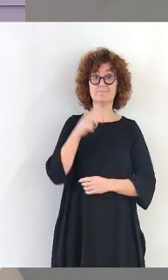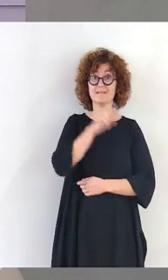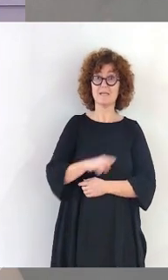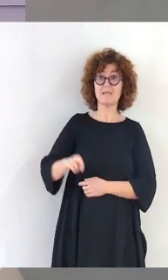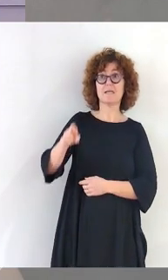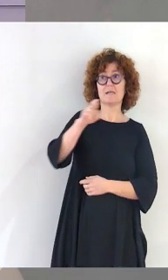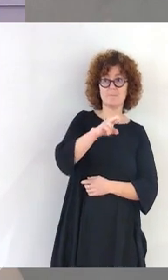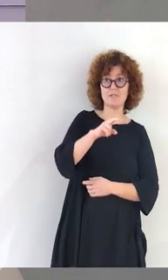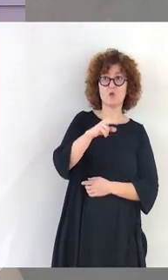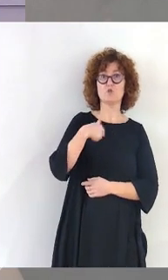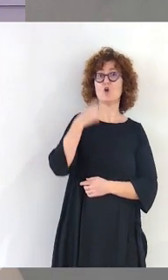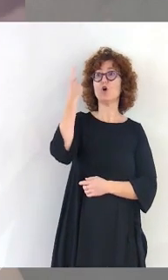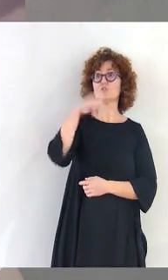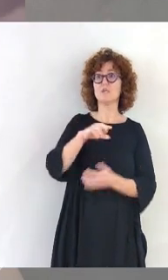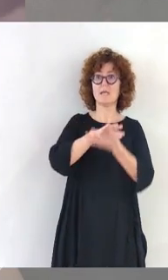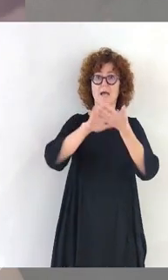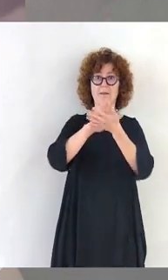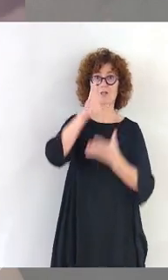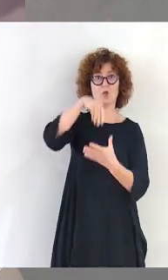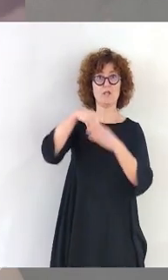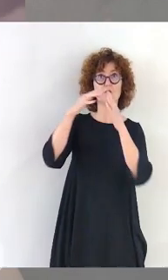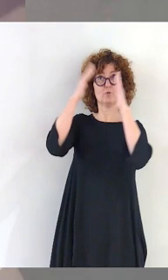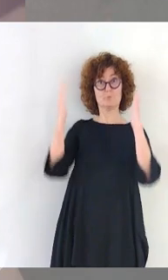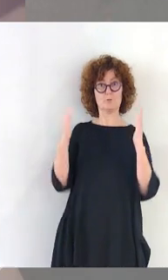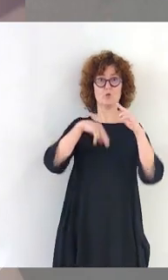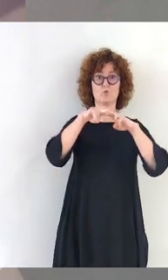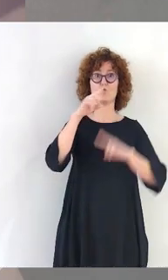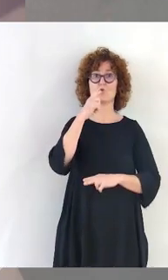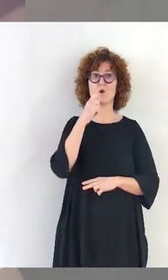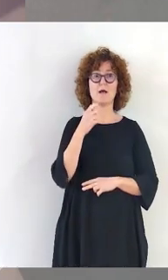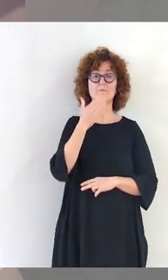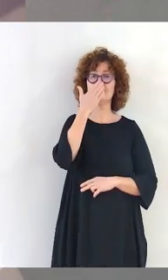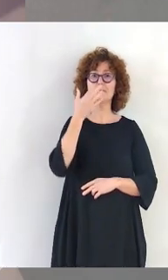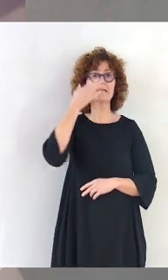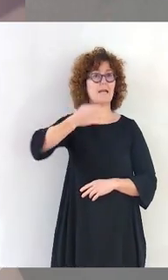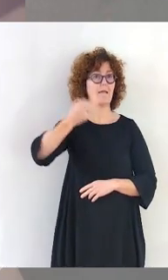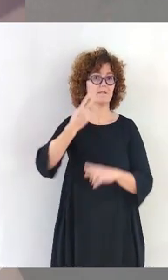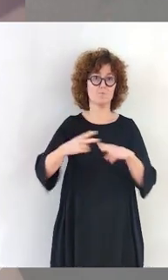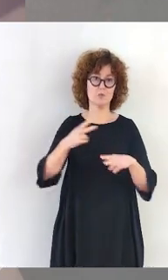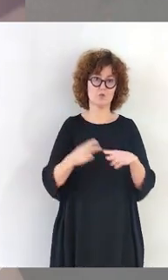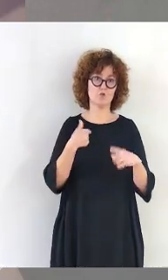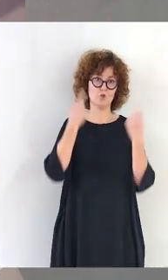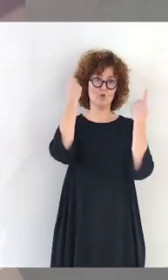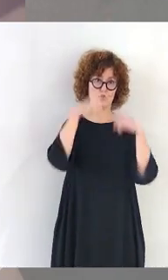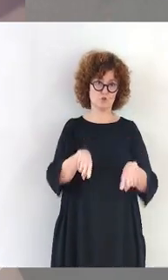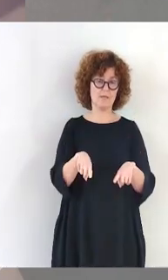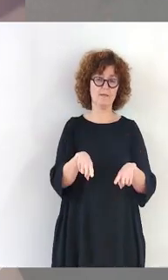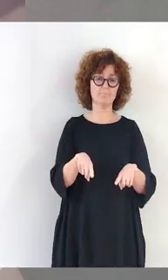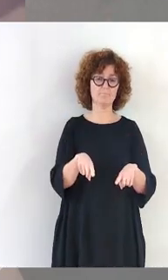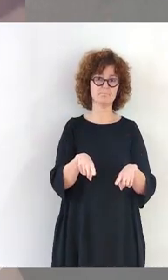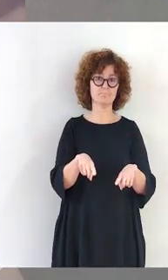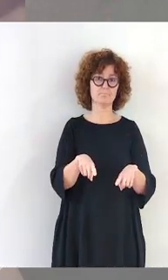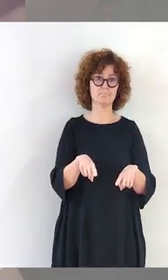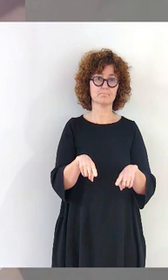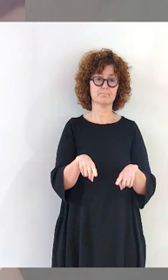Roja y cuando se habla de realidades políticas Yo siempre tengo la sensación de que Henry dunan en su tumba hace